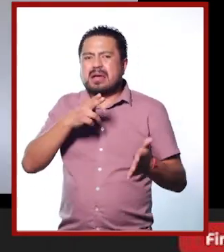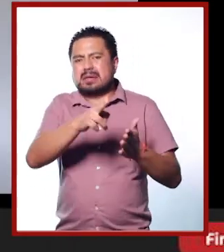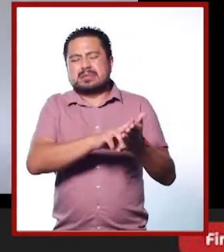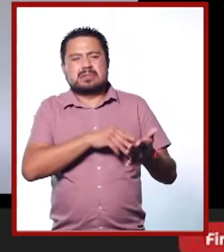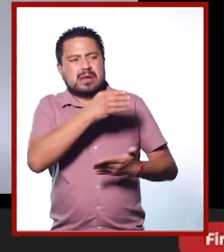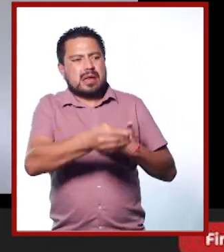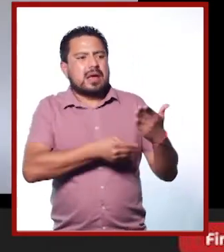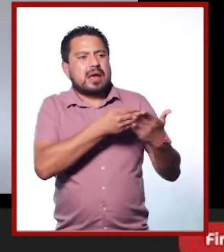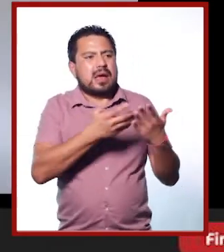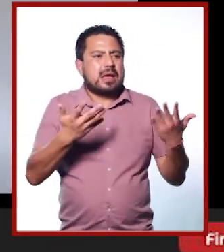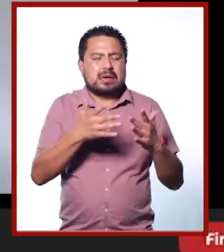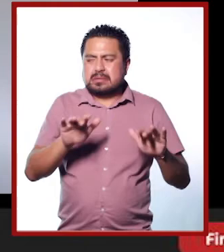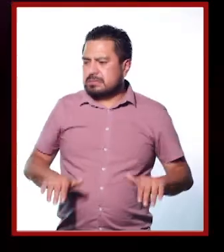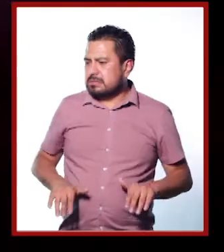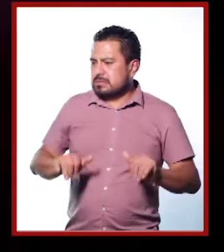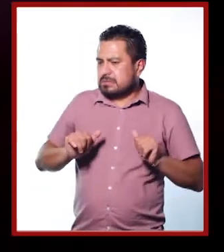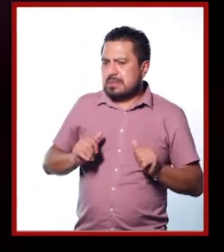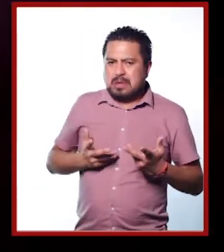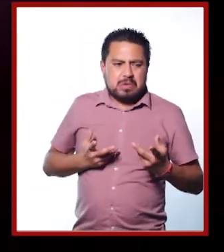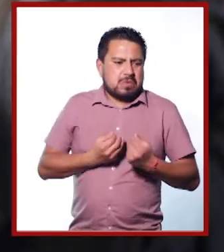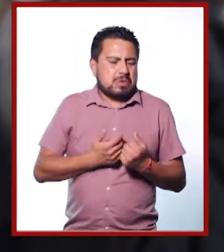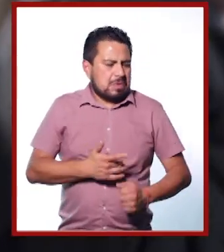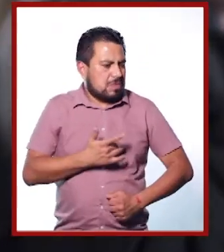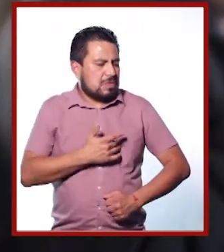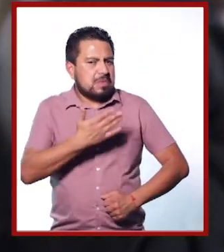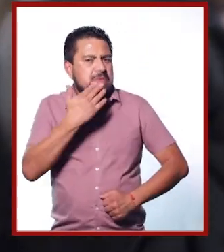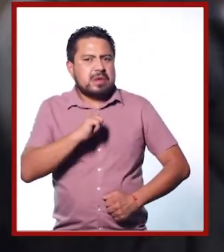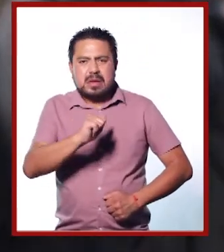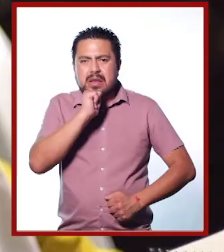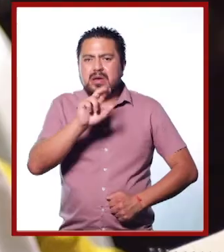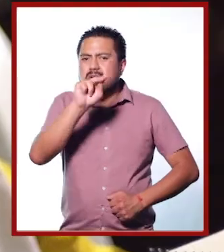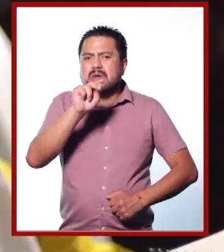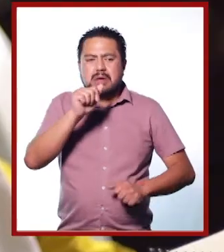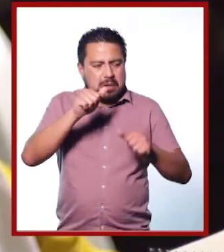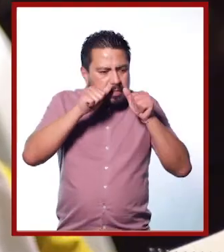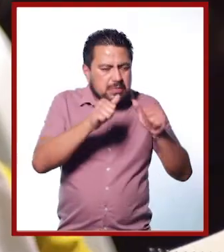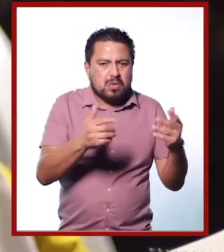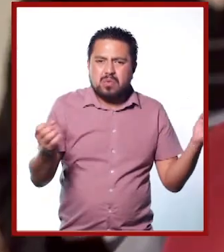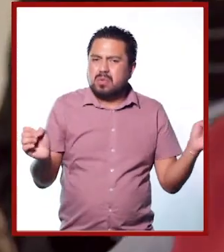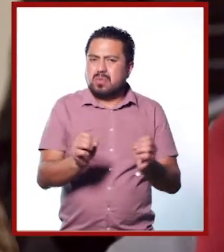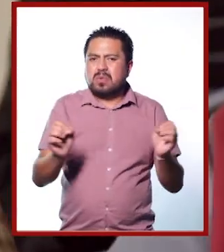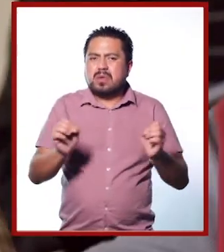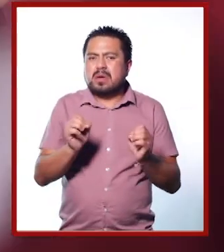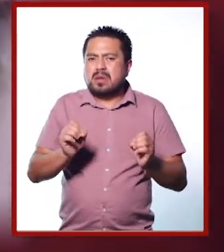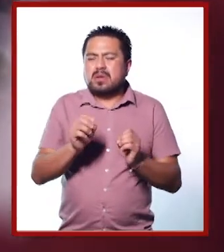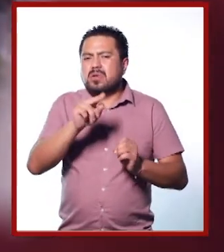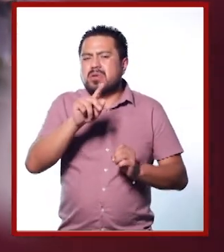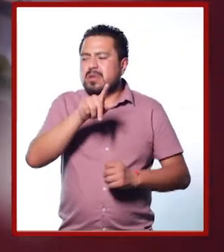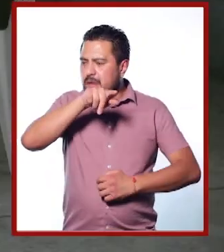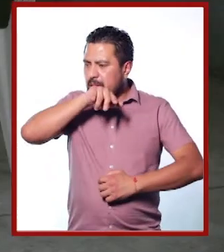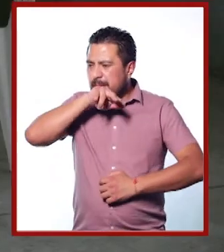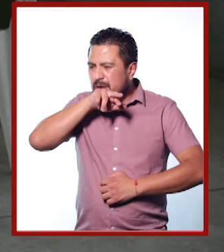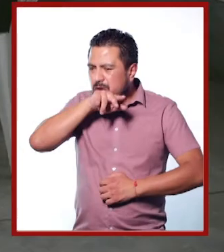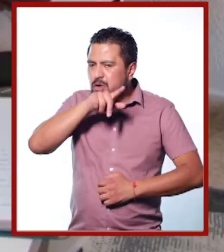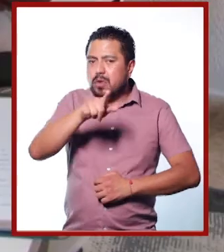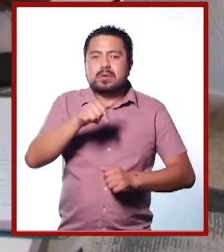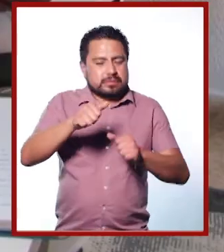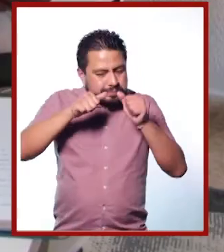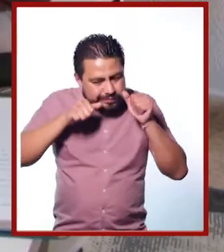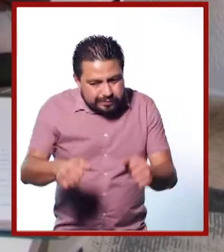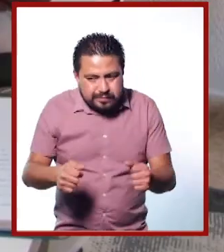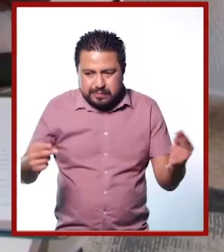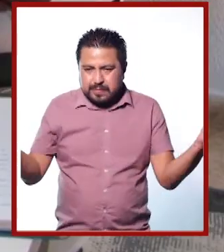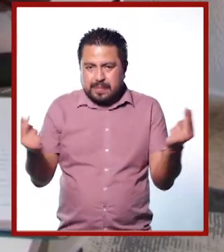etiqueta, lo hacemos ajeno, no nos sentimos parte y literalmente no nos ocupamos. Claro. Entonces dicen que no te preocupes, que